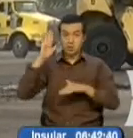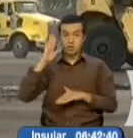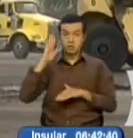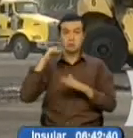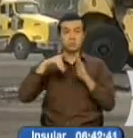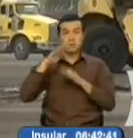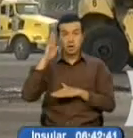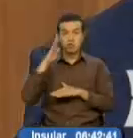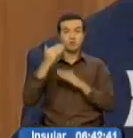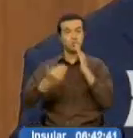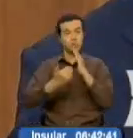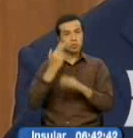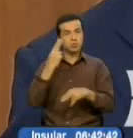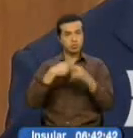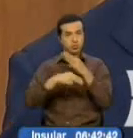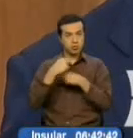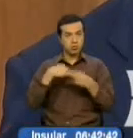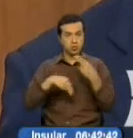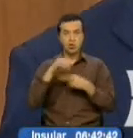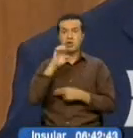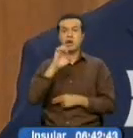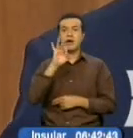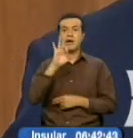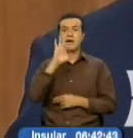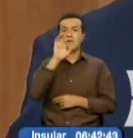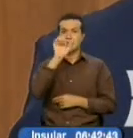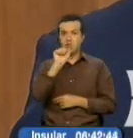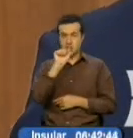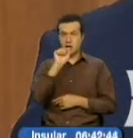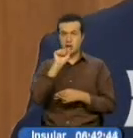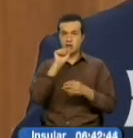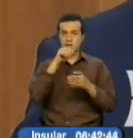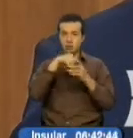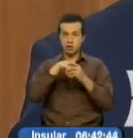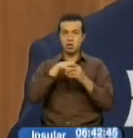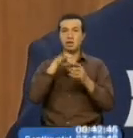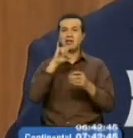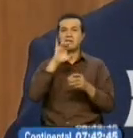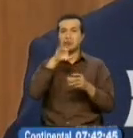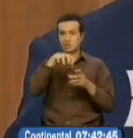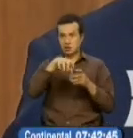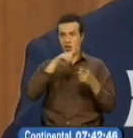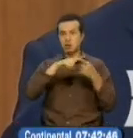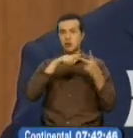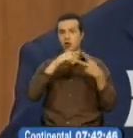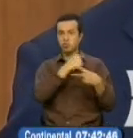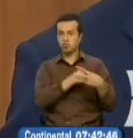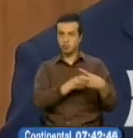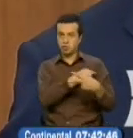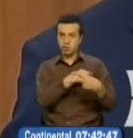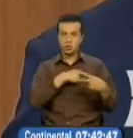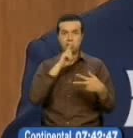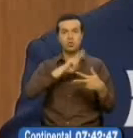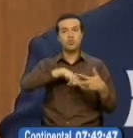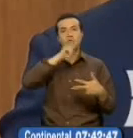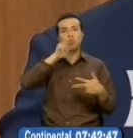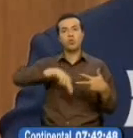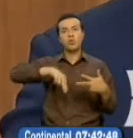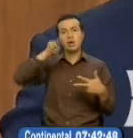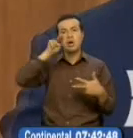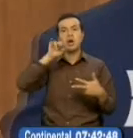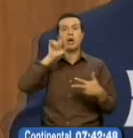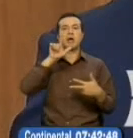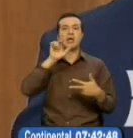aperturar nuevos mercados. Con el EFTA, que comprende Islandia, Suiza, Noruega y